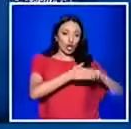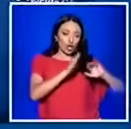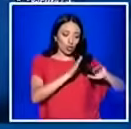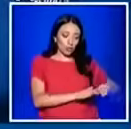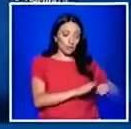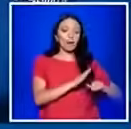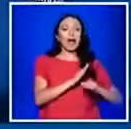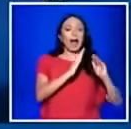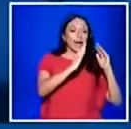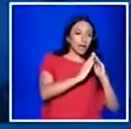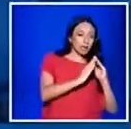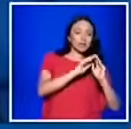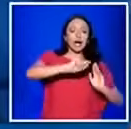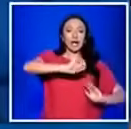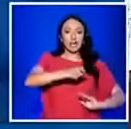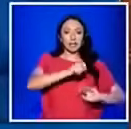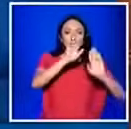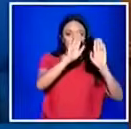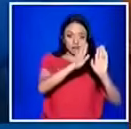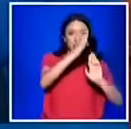va al canal, va para todos.